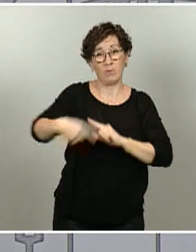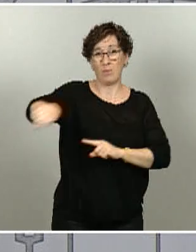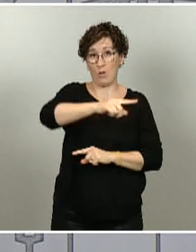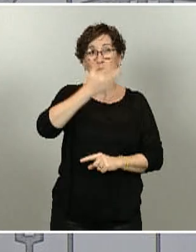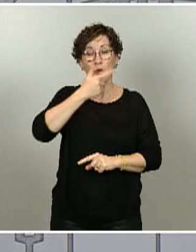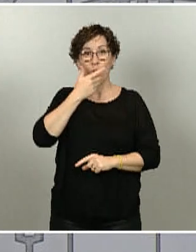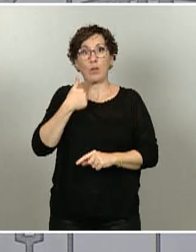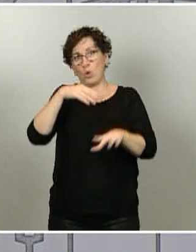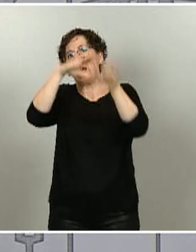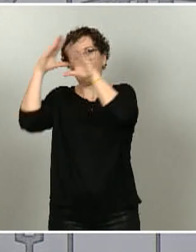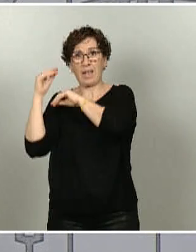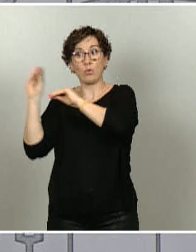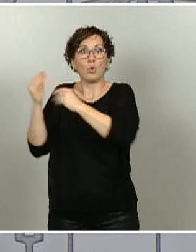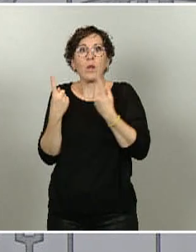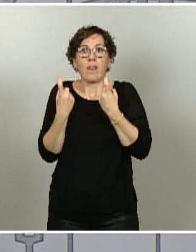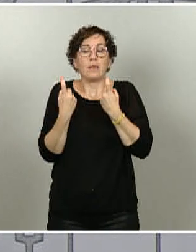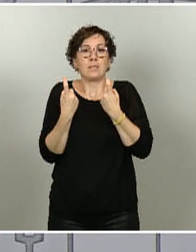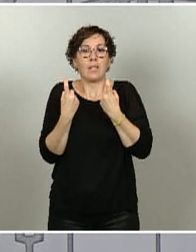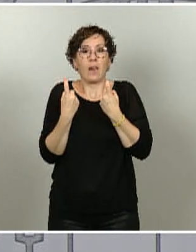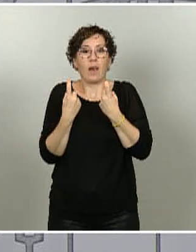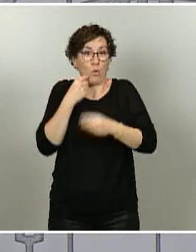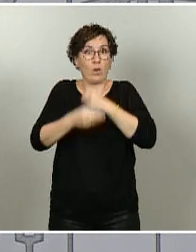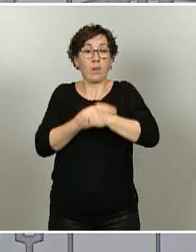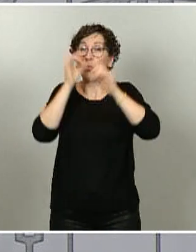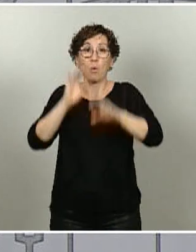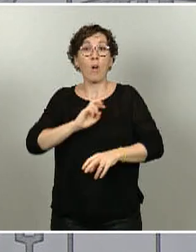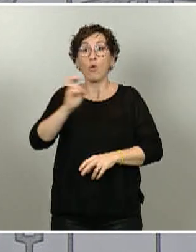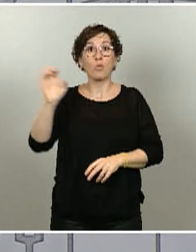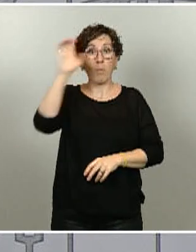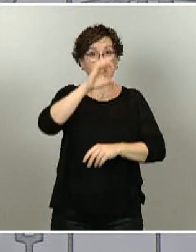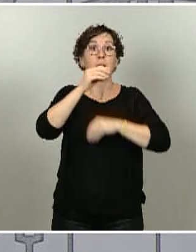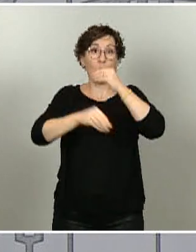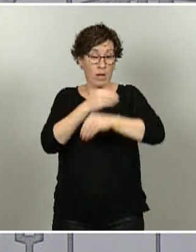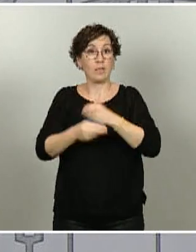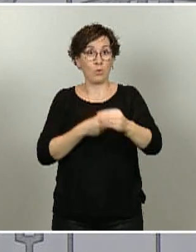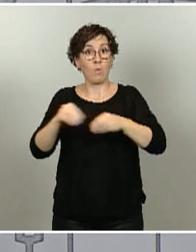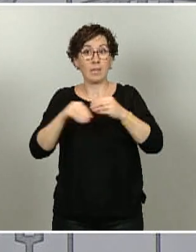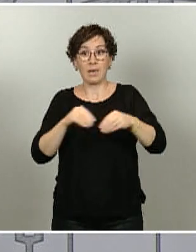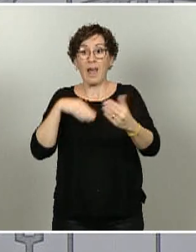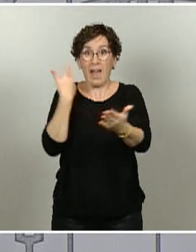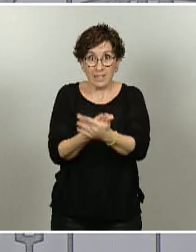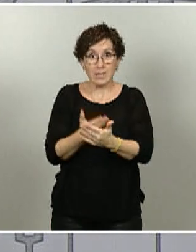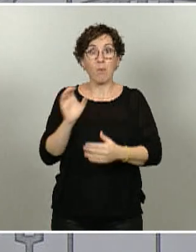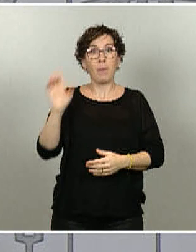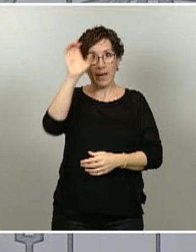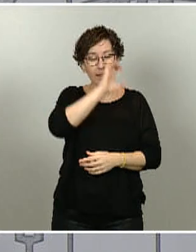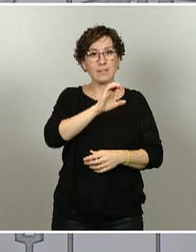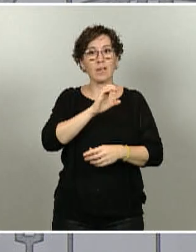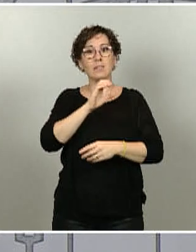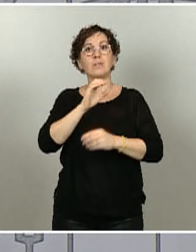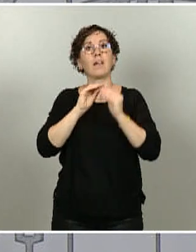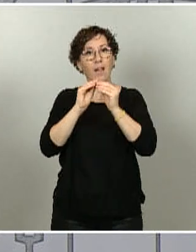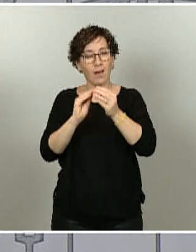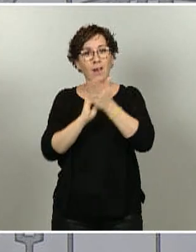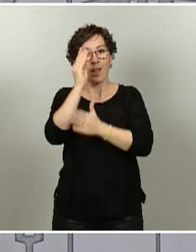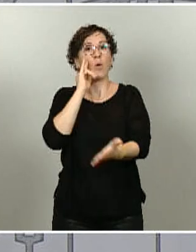hicieran como después han hecho otros países con otros materiales, incluidos, por ejemplo, aquellos que producían pruebas diagnósticas de PCR o